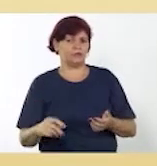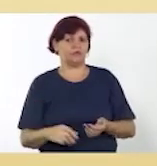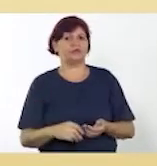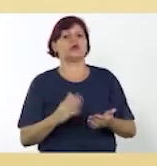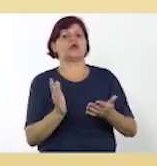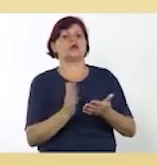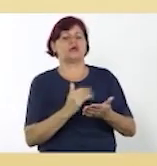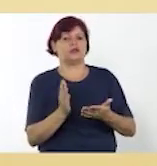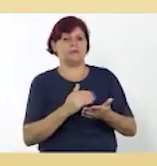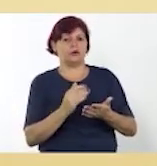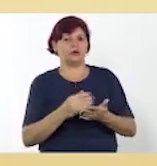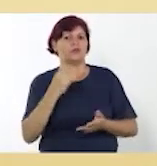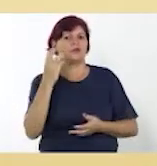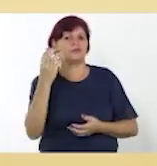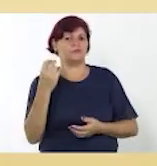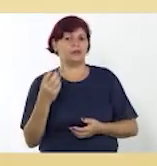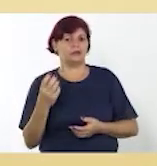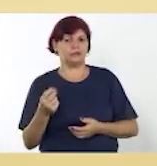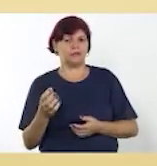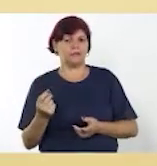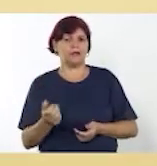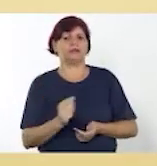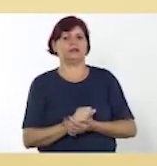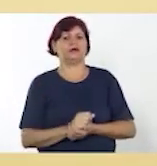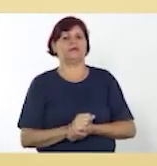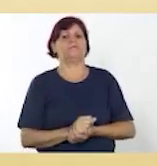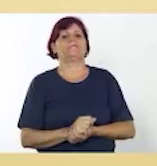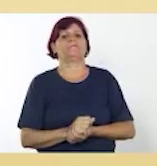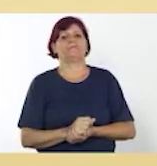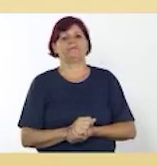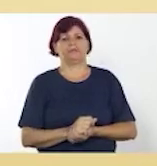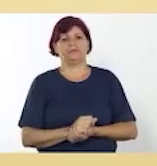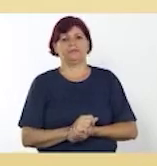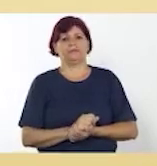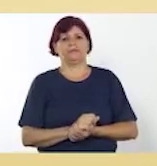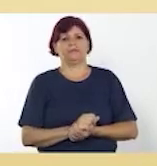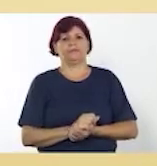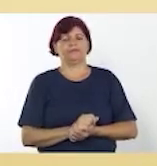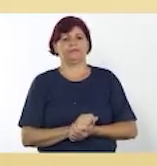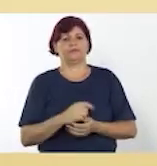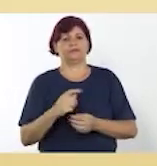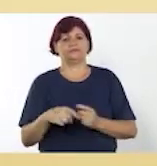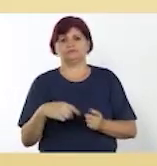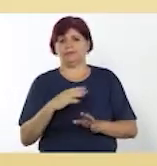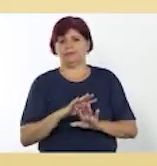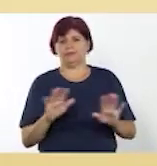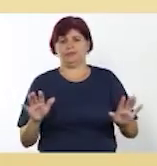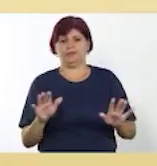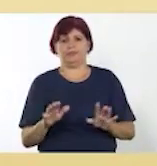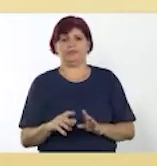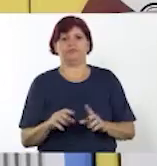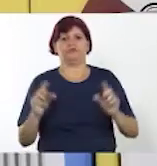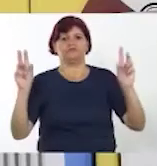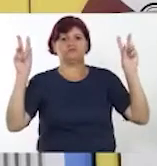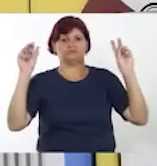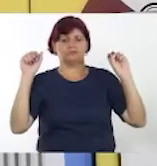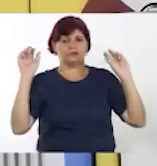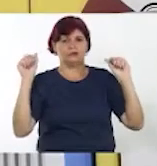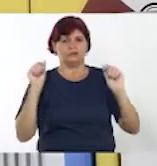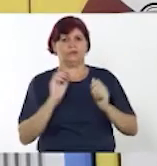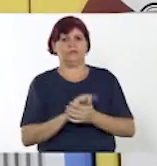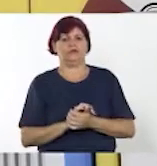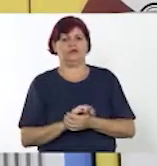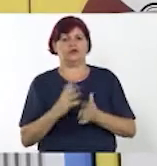integradores para la enseñanza media superior y el manual de ejercicios de matemática para la enseñanza media superior.